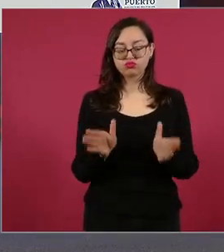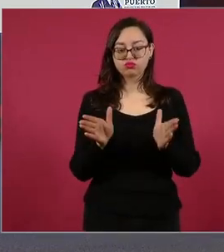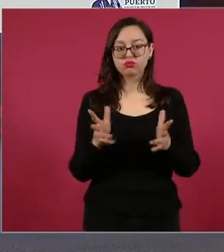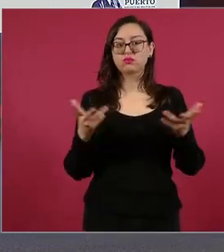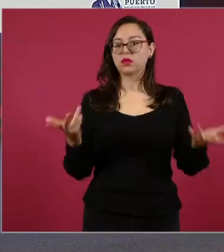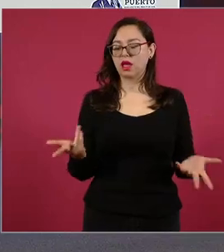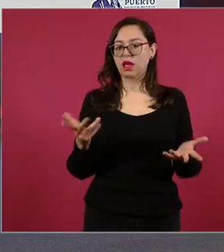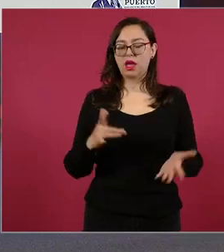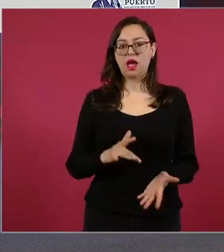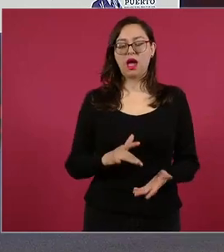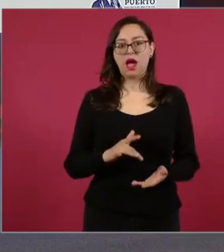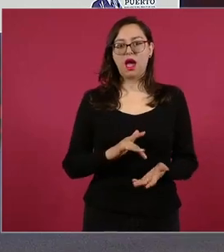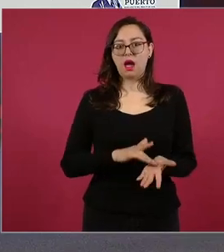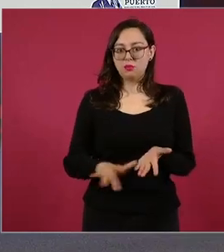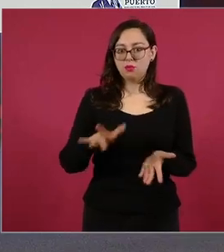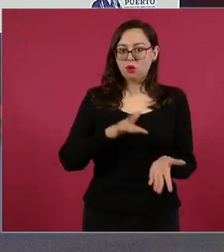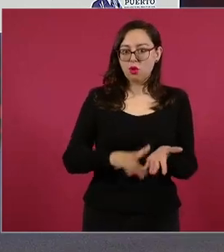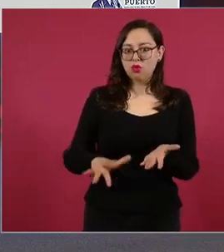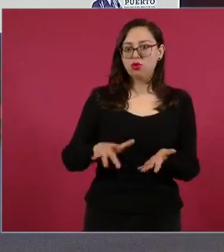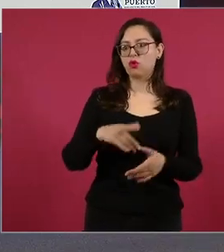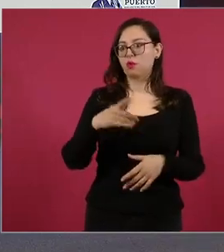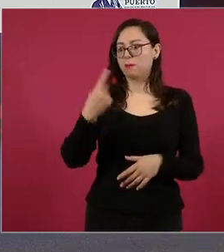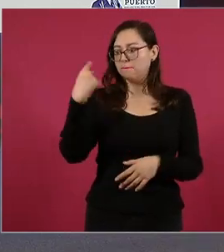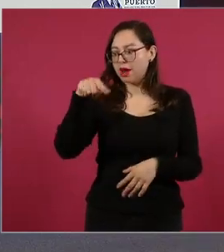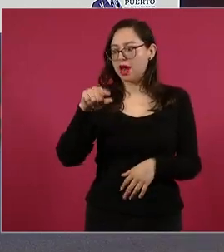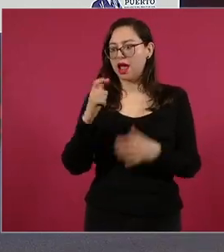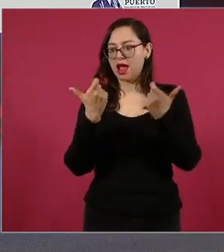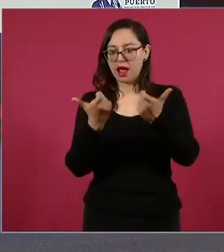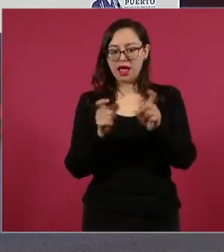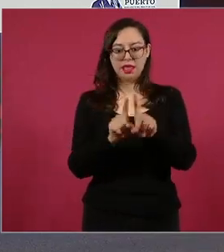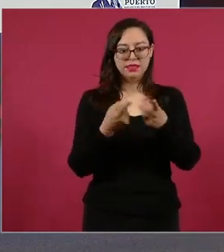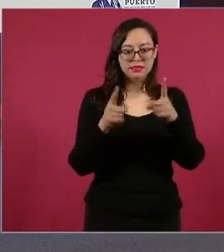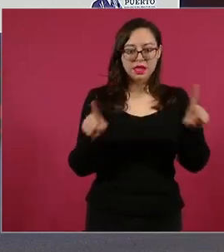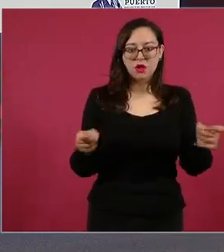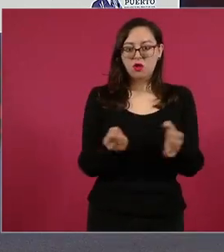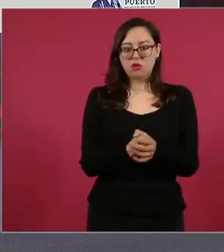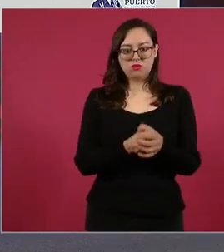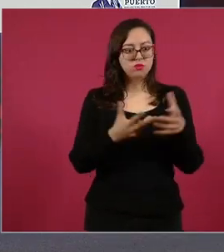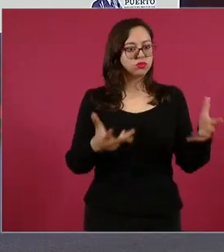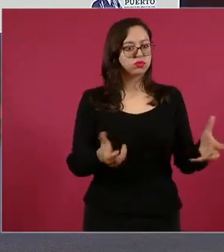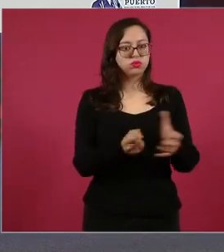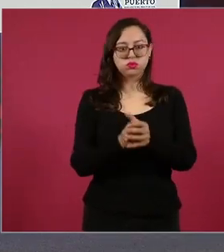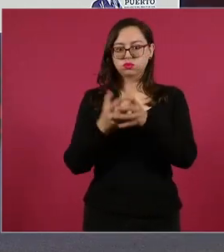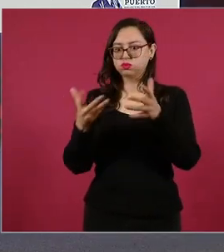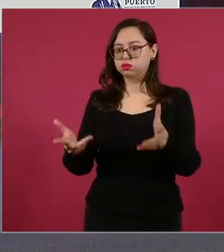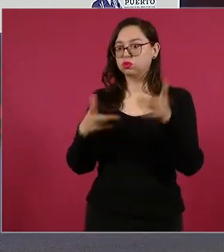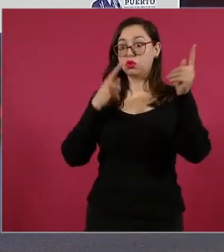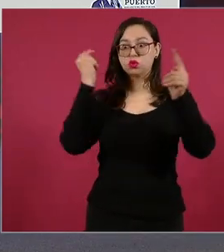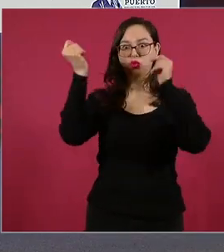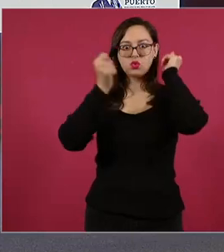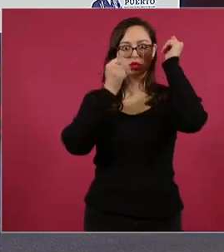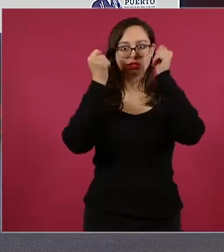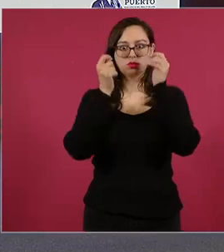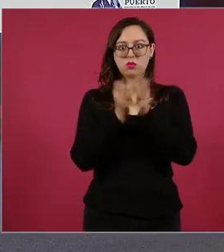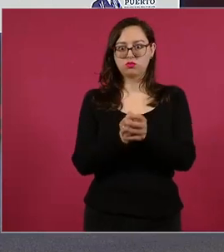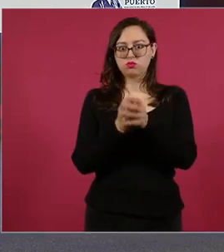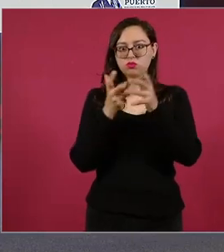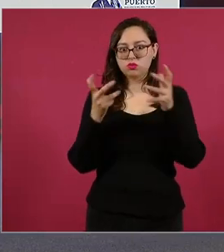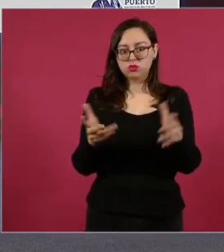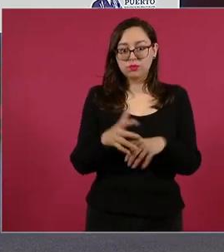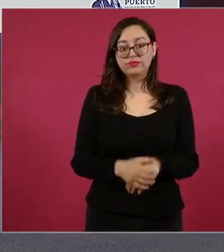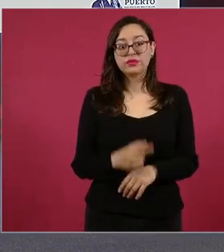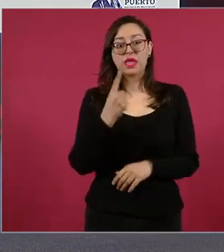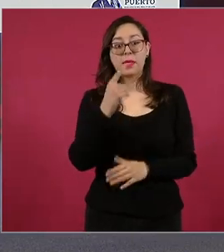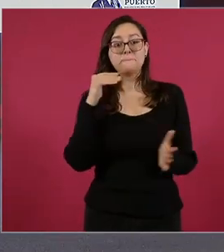generando empleos, que están ayudando al crecimiento económico de la zona. Los 1,554 kilómetros